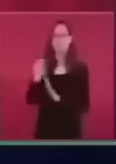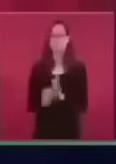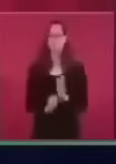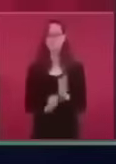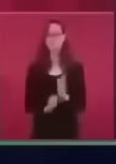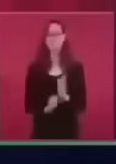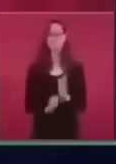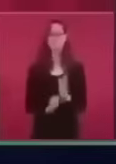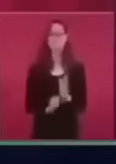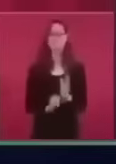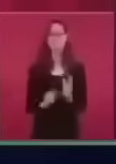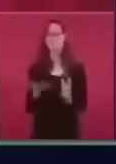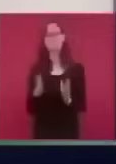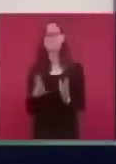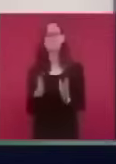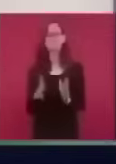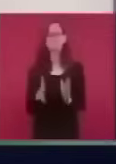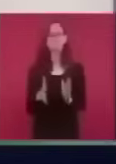se